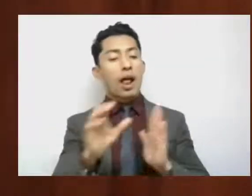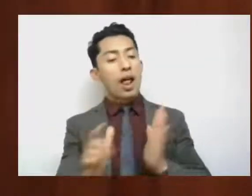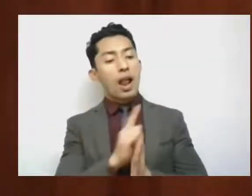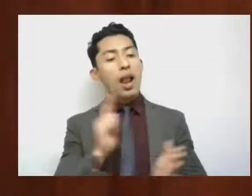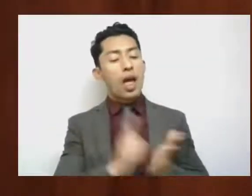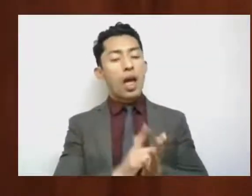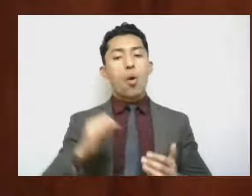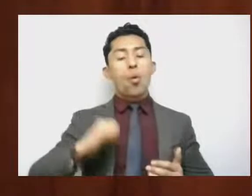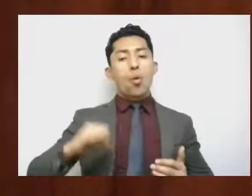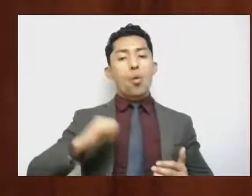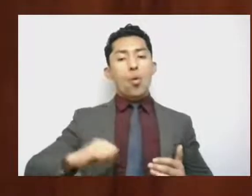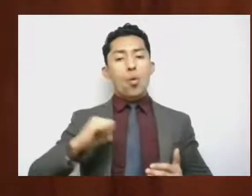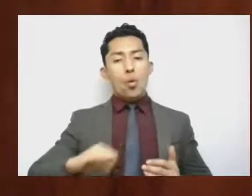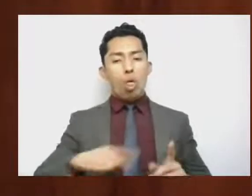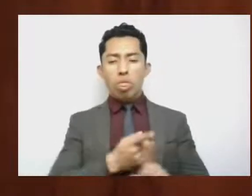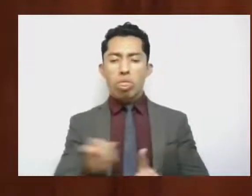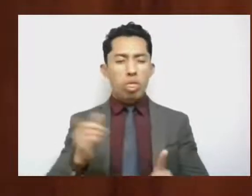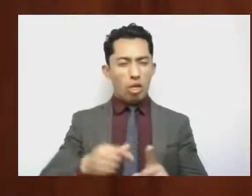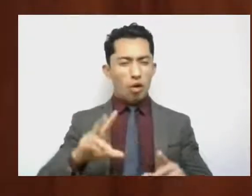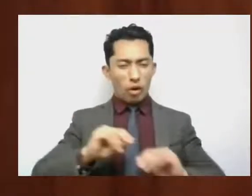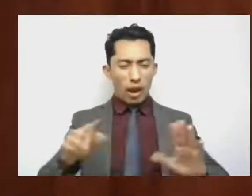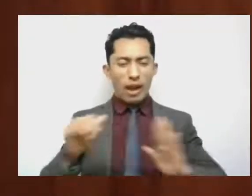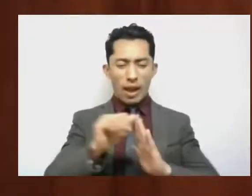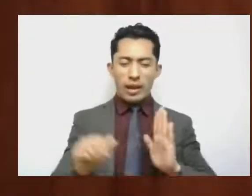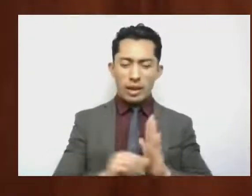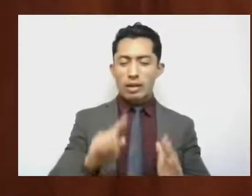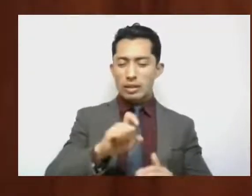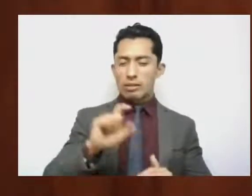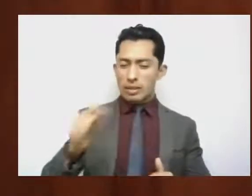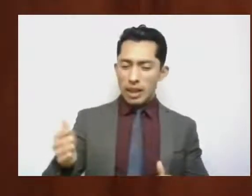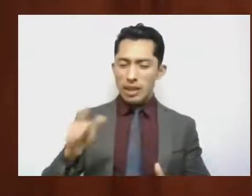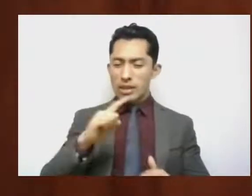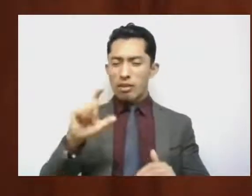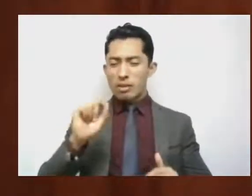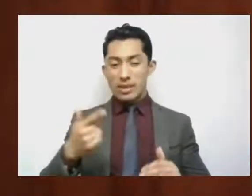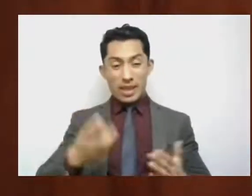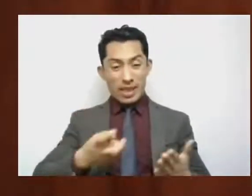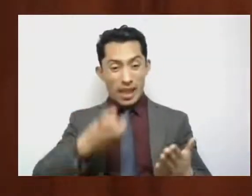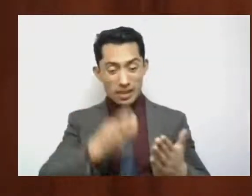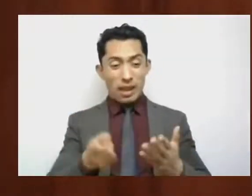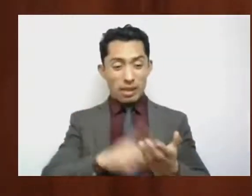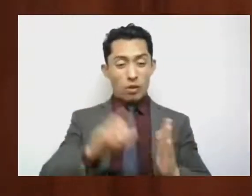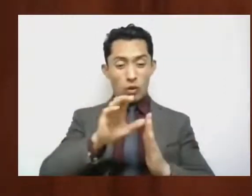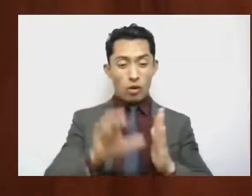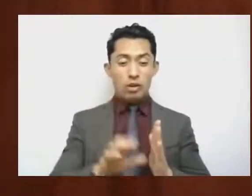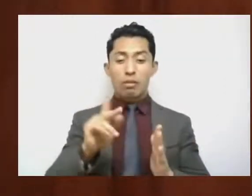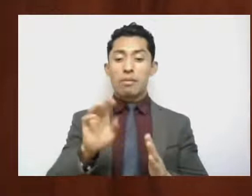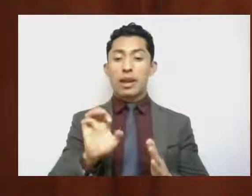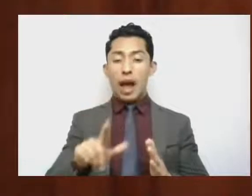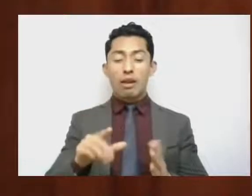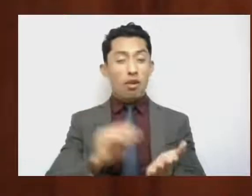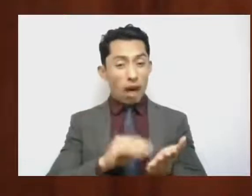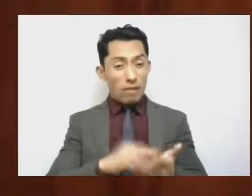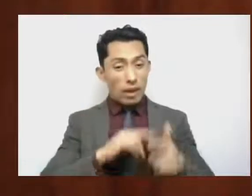que se encuentran en los artículos 126 y 127 del Código Penal sigan